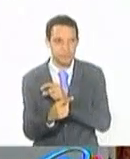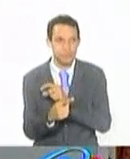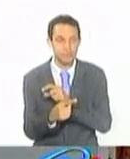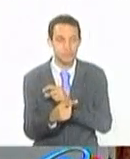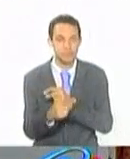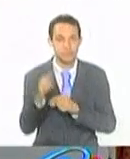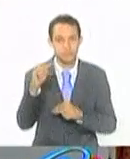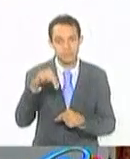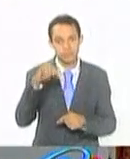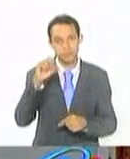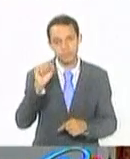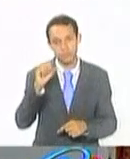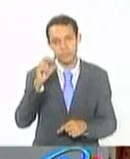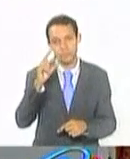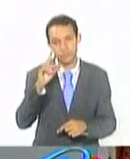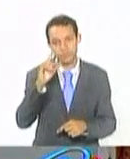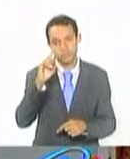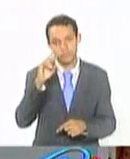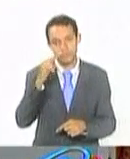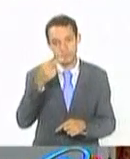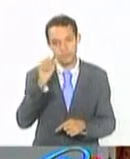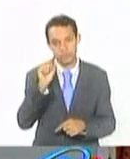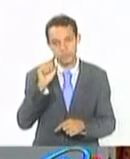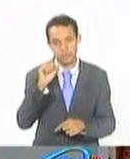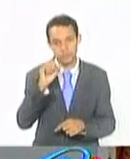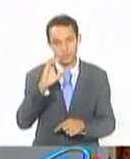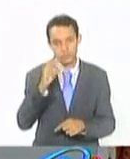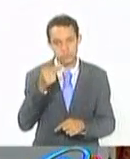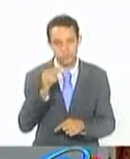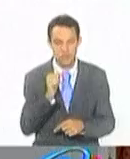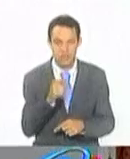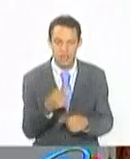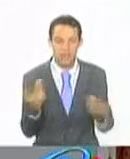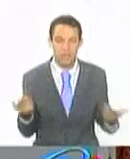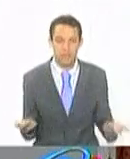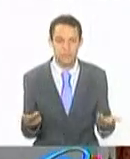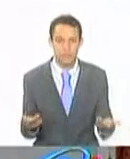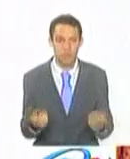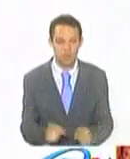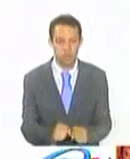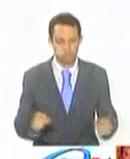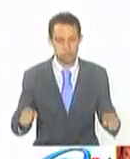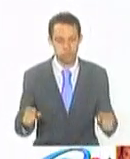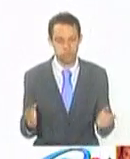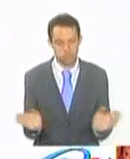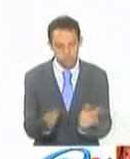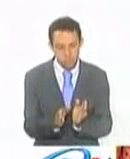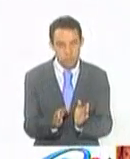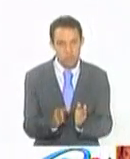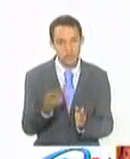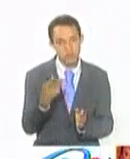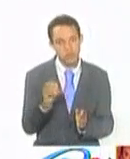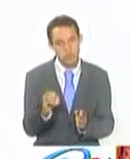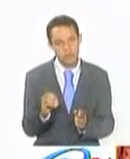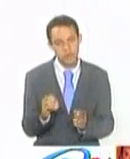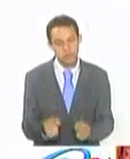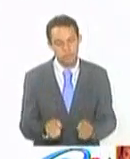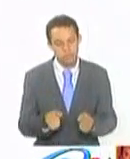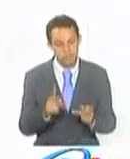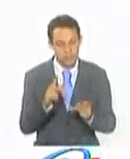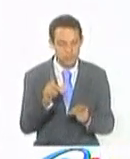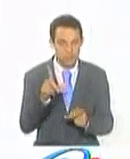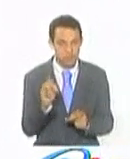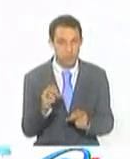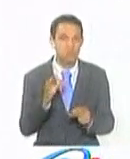una tacha con Bueno hay otra Cómo subo de peso y en gordo alcalin un 80% 50 kg 1 62